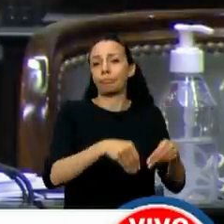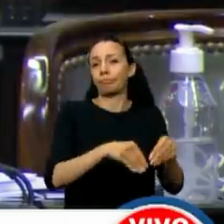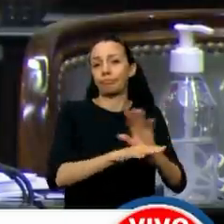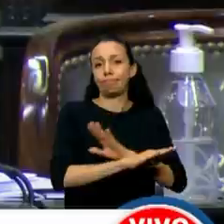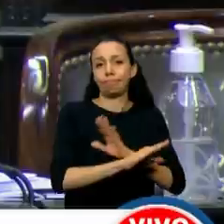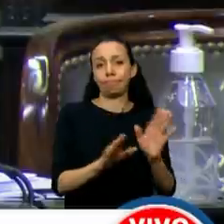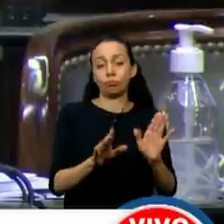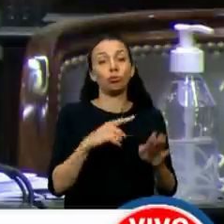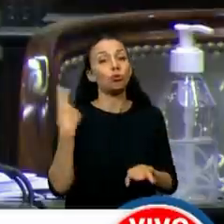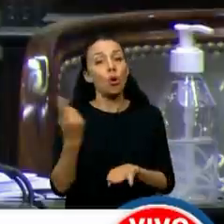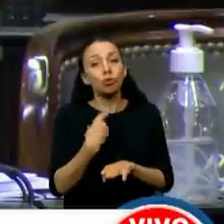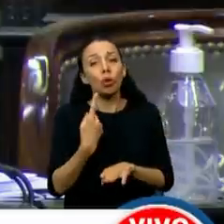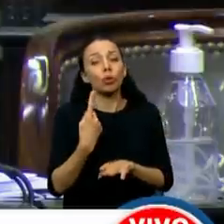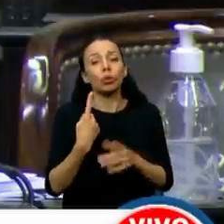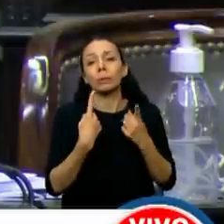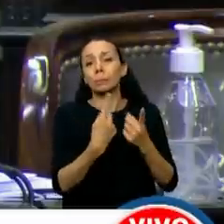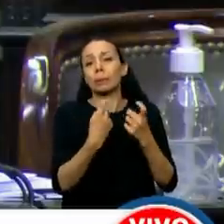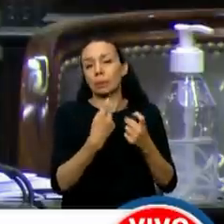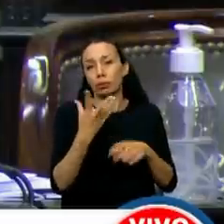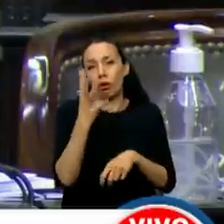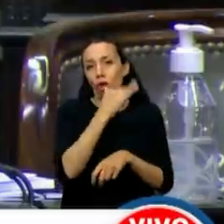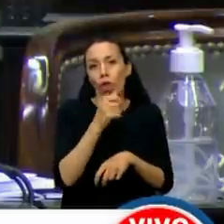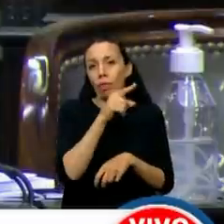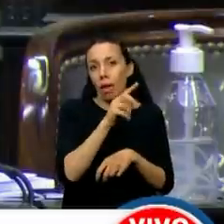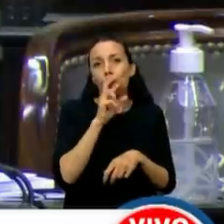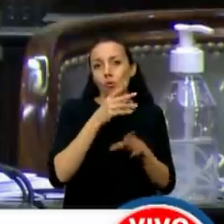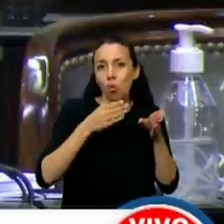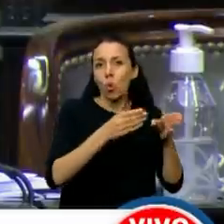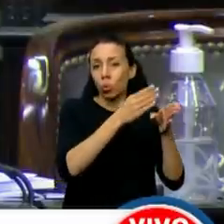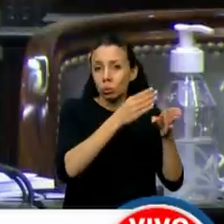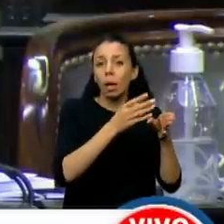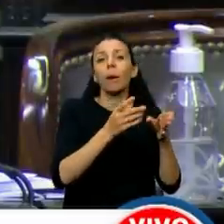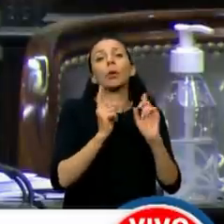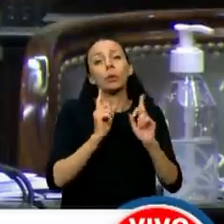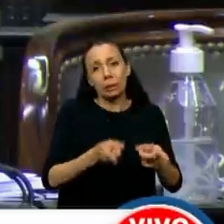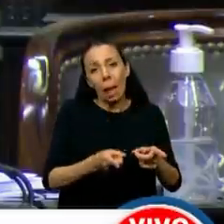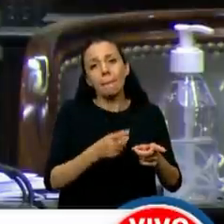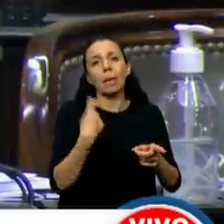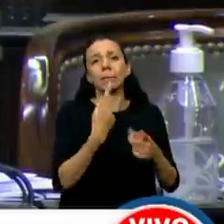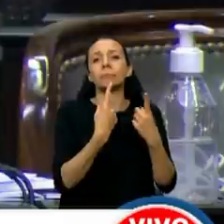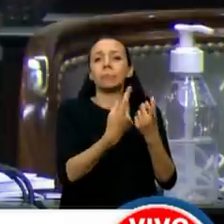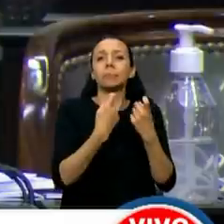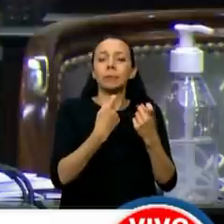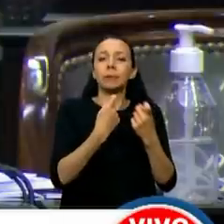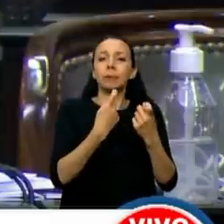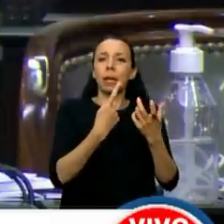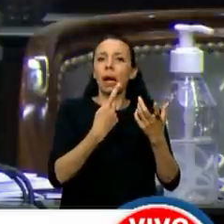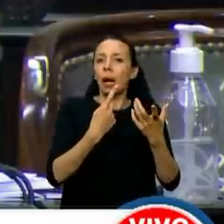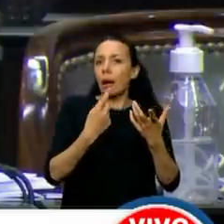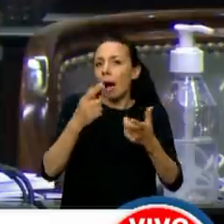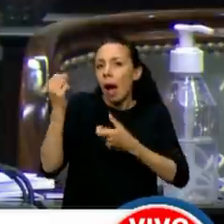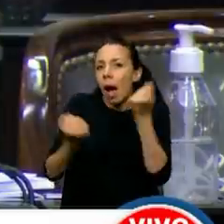de quienes transitamos cotidianamente por esa ruta sino atendiendo al volumen de tránsito que por allí circula